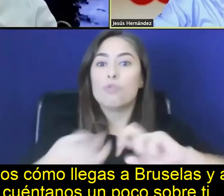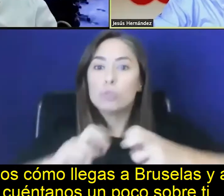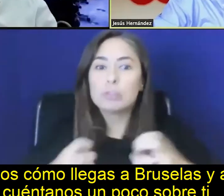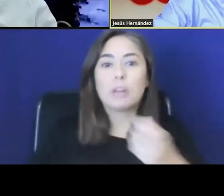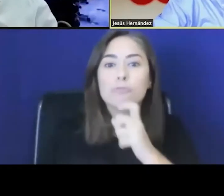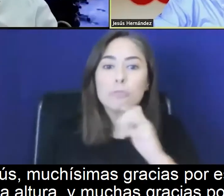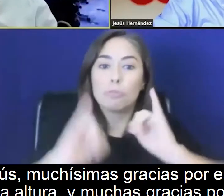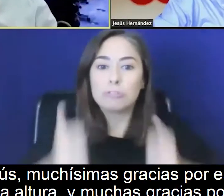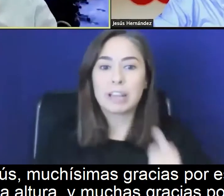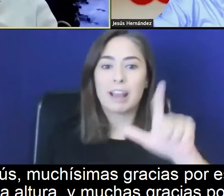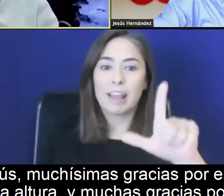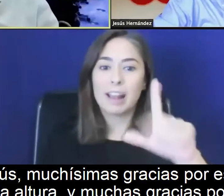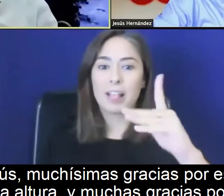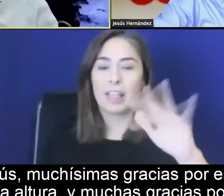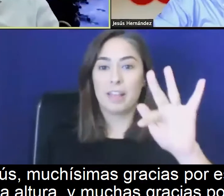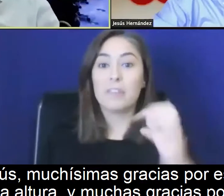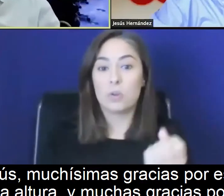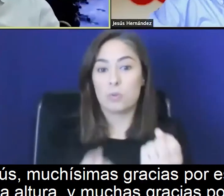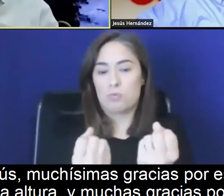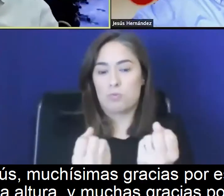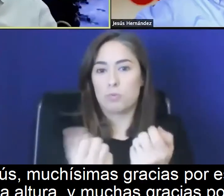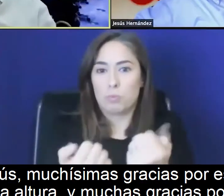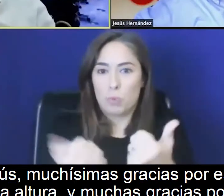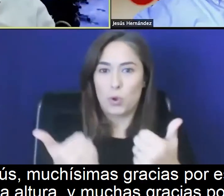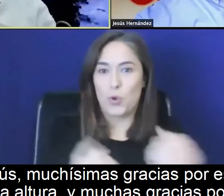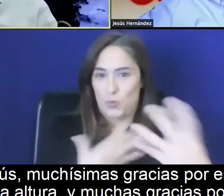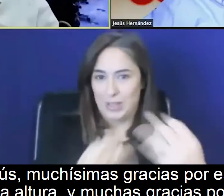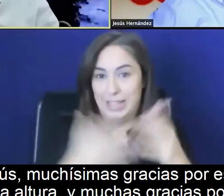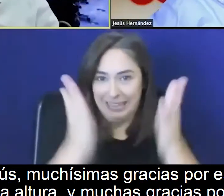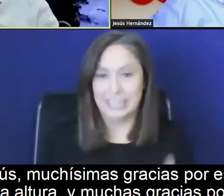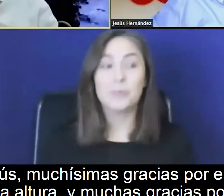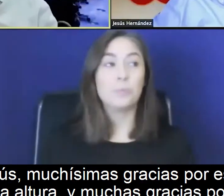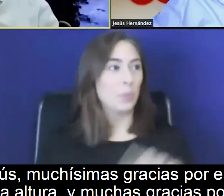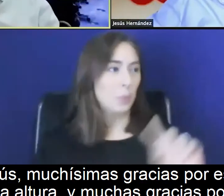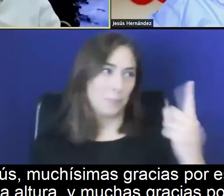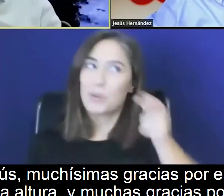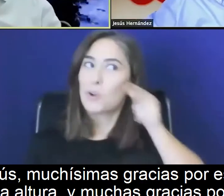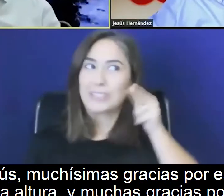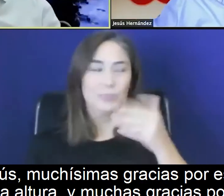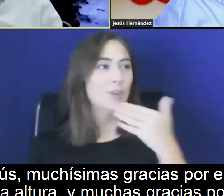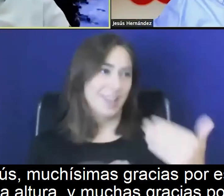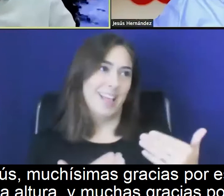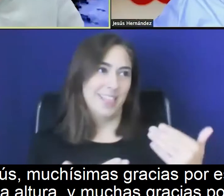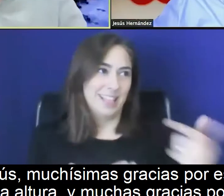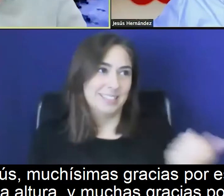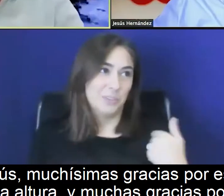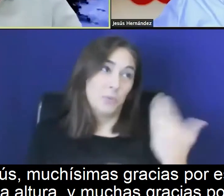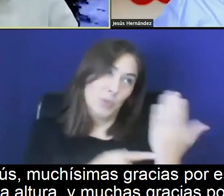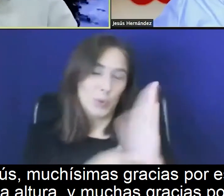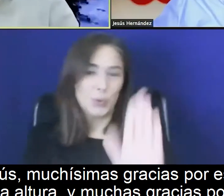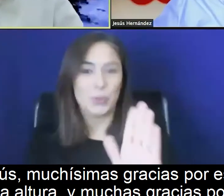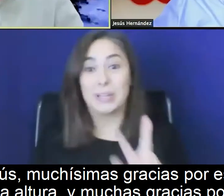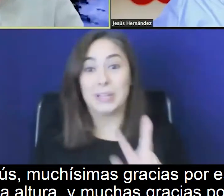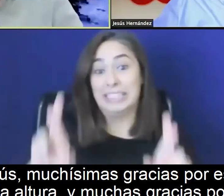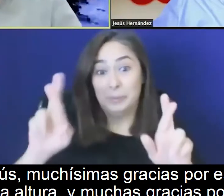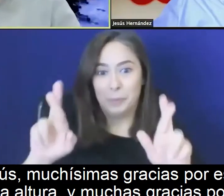ti. Bueno, pues primero de todo, Jesús, muchísimas gracias por esa introducción a la que espero estar